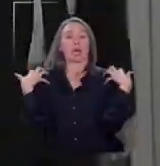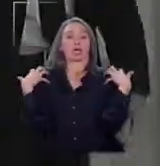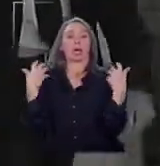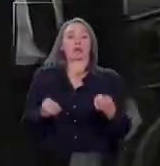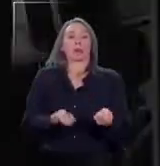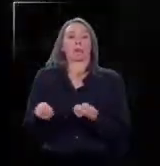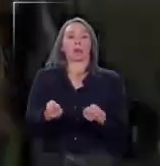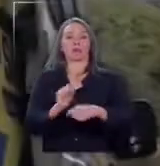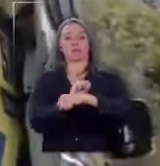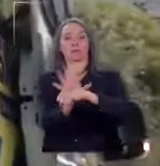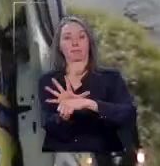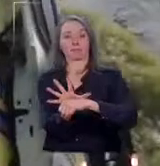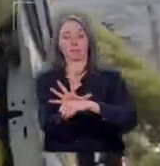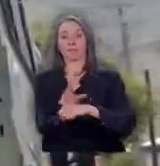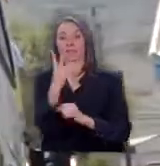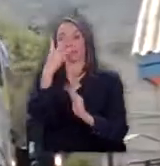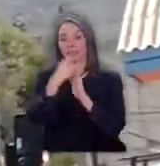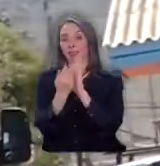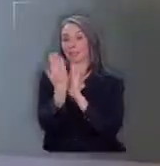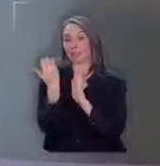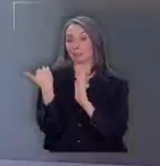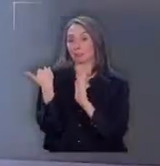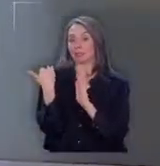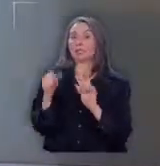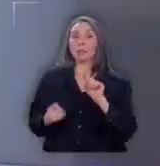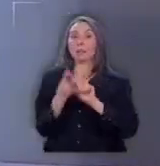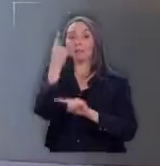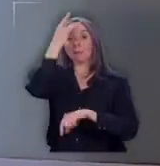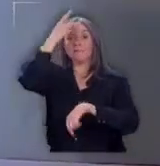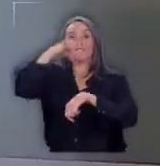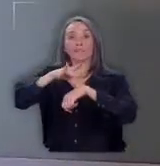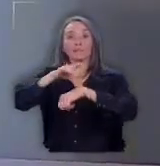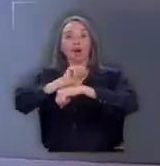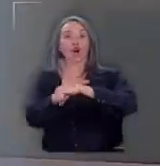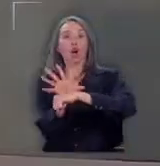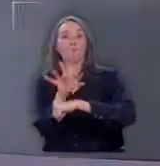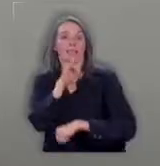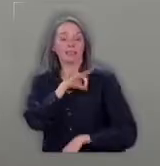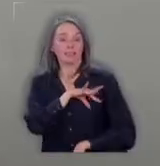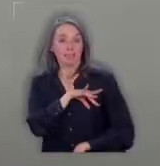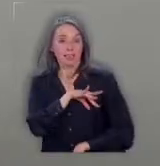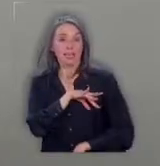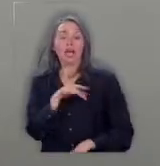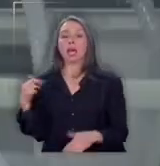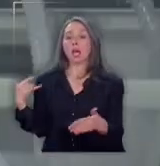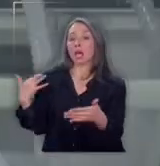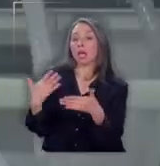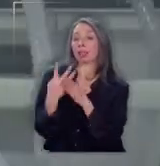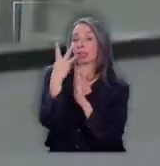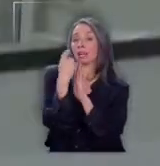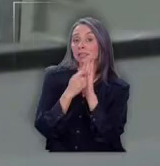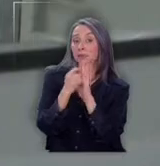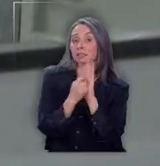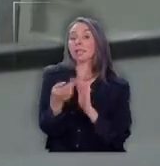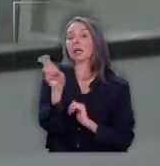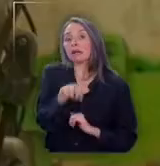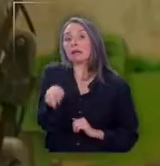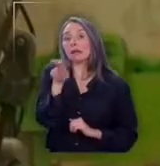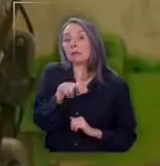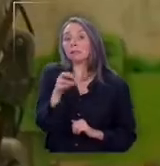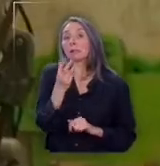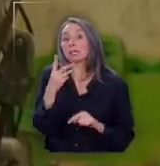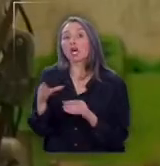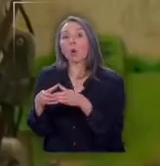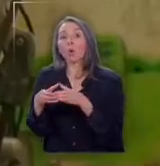crisis sanitaria hace más de TR meses se registró el primer caso de covid-19 en chile y Durante este tiempo en reiteradas ocasiones